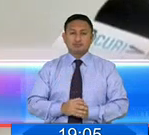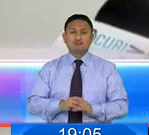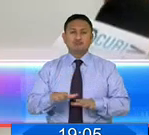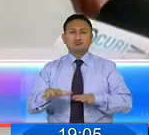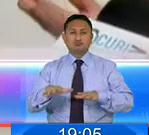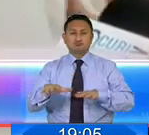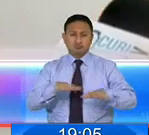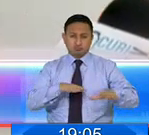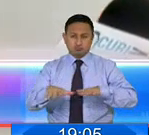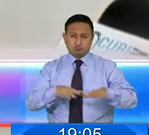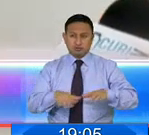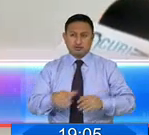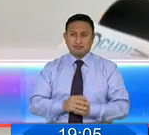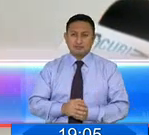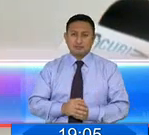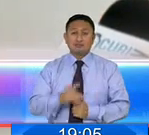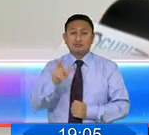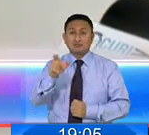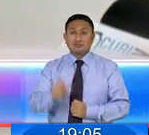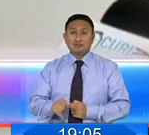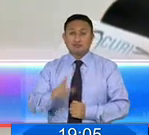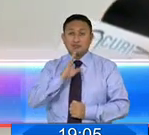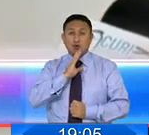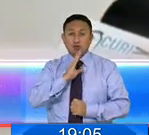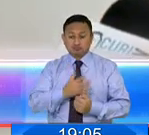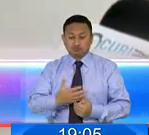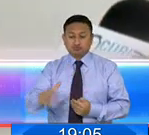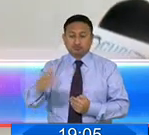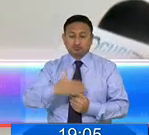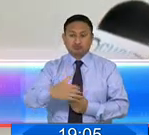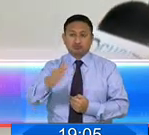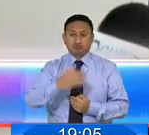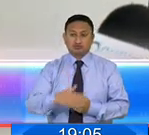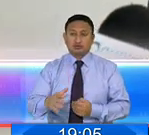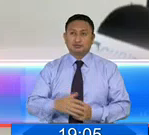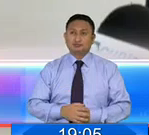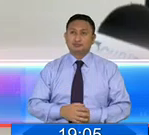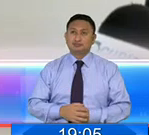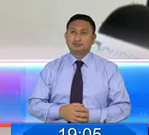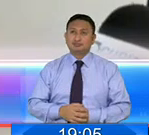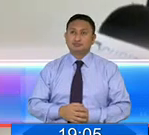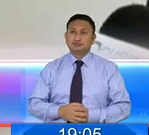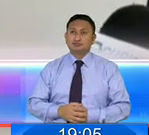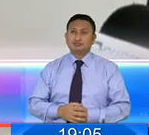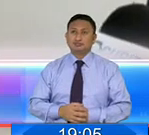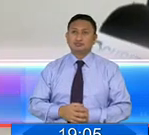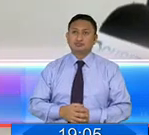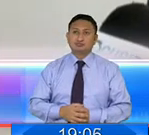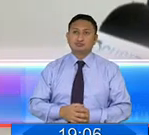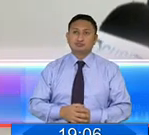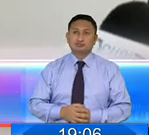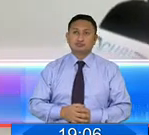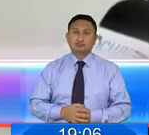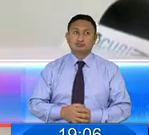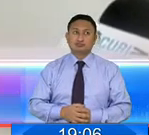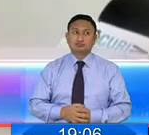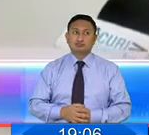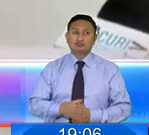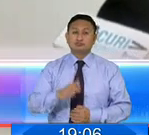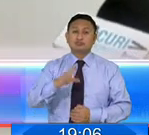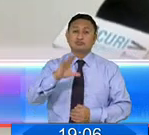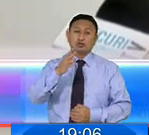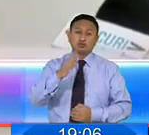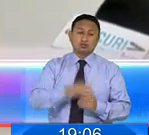de desalojamiento de agua con algunas bombas de succión. El agua en algunos lugares dio hasta alrededor de